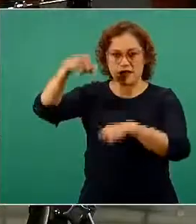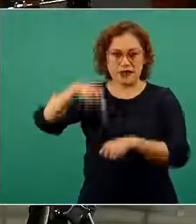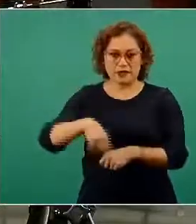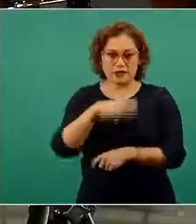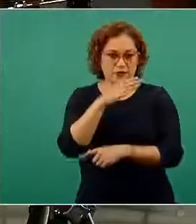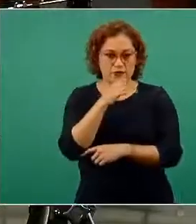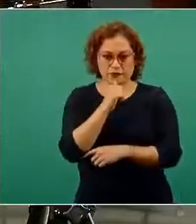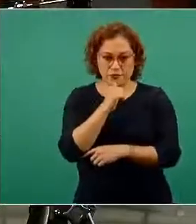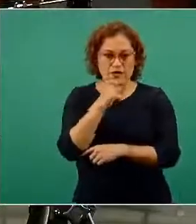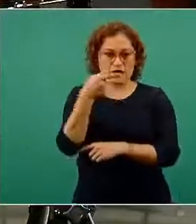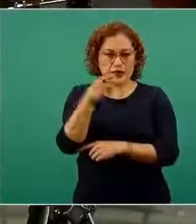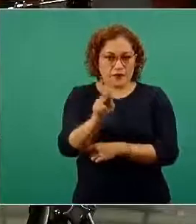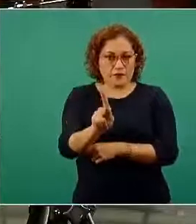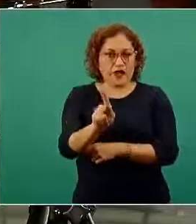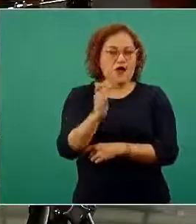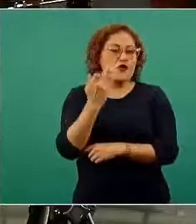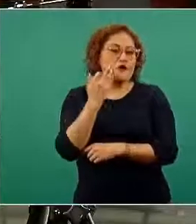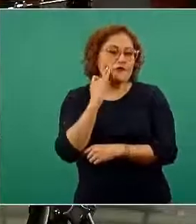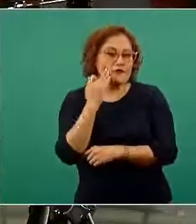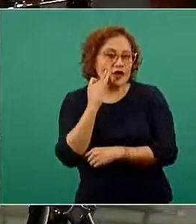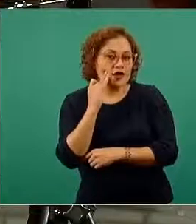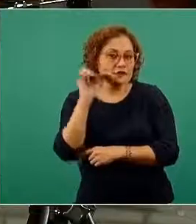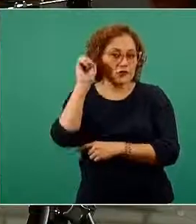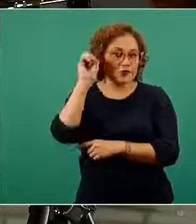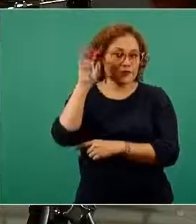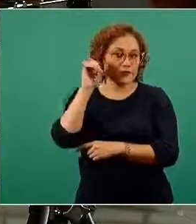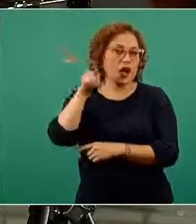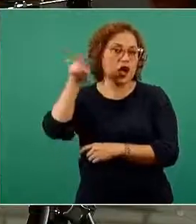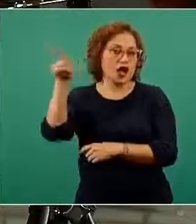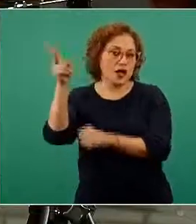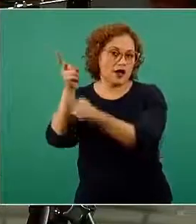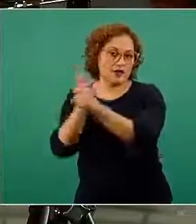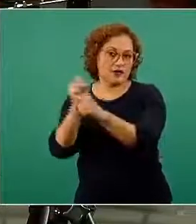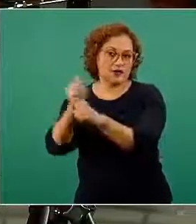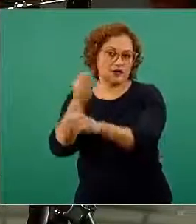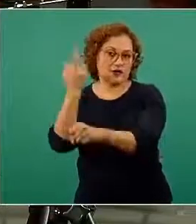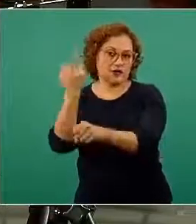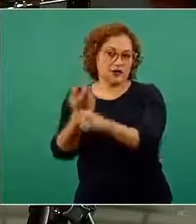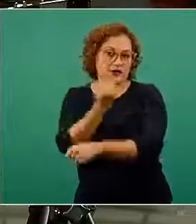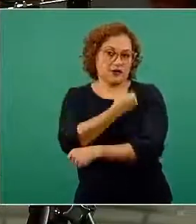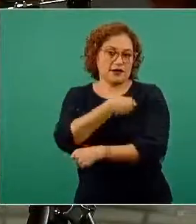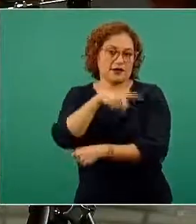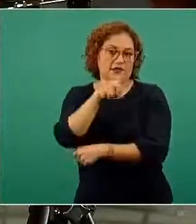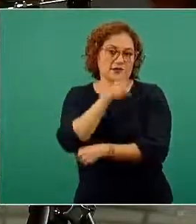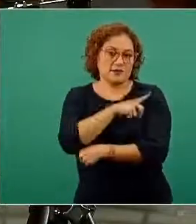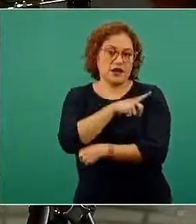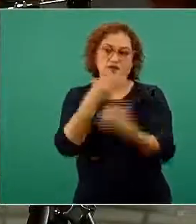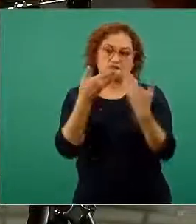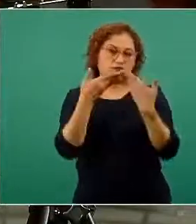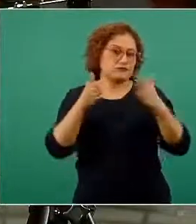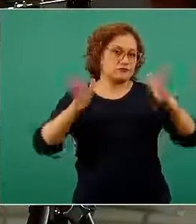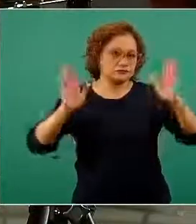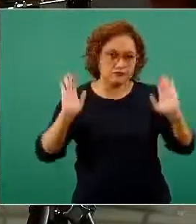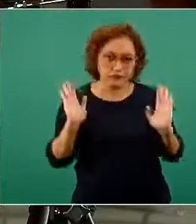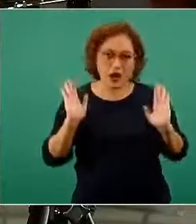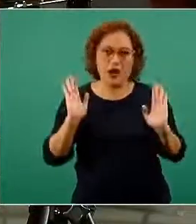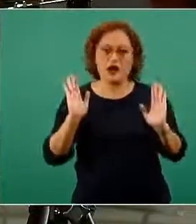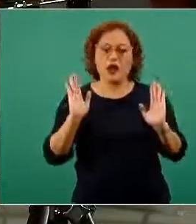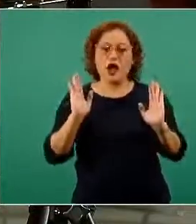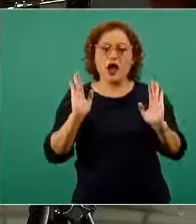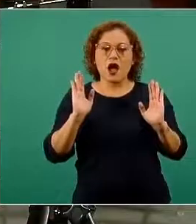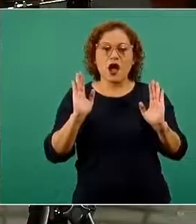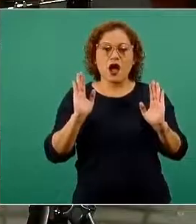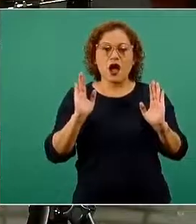a estar en este Facebook Live por parte de Secretaría de Salud. ¿Es una sesión abierta al público o solamente será una